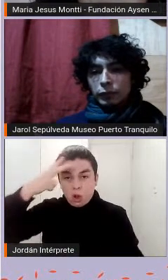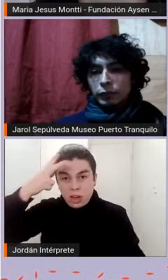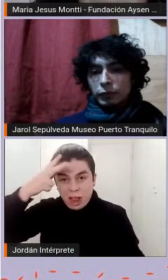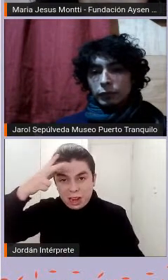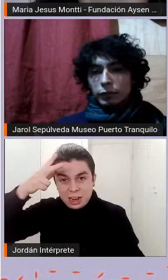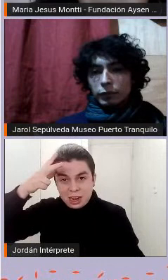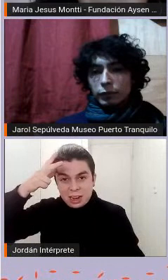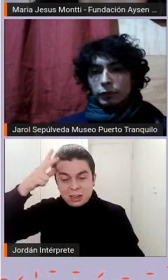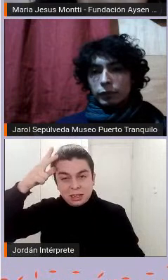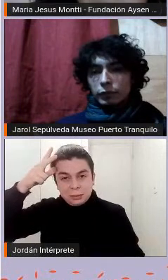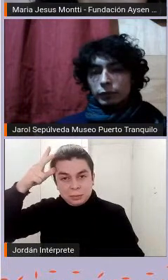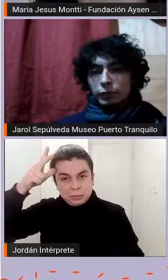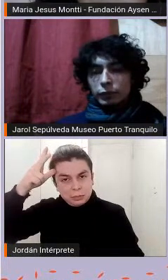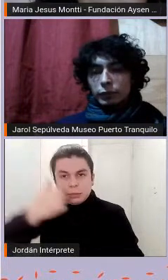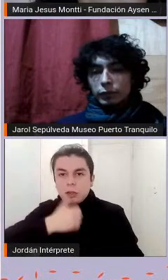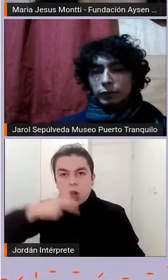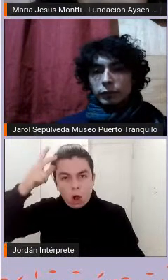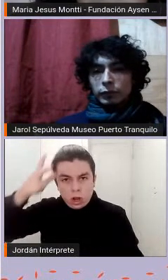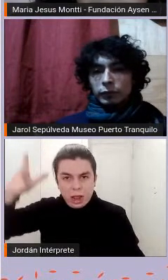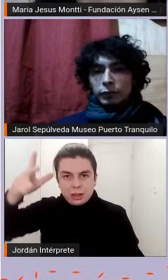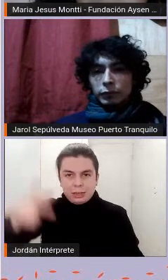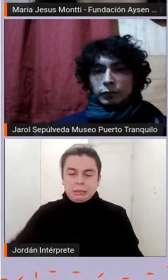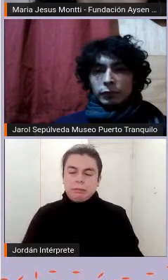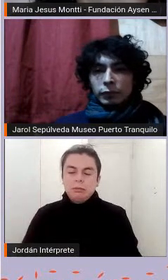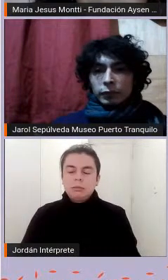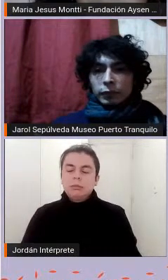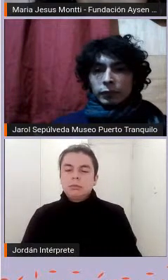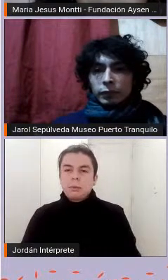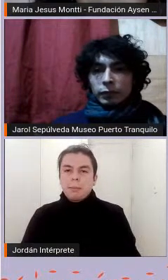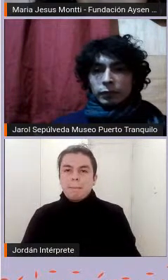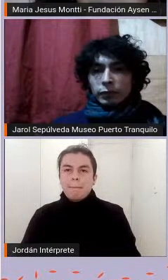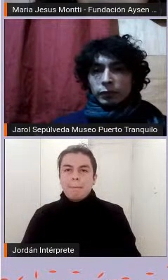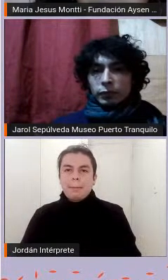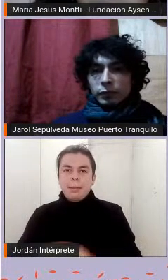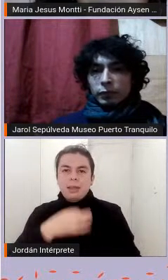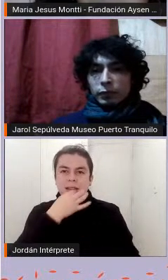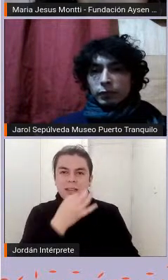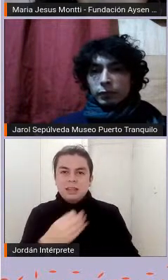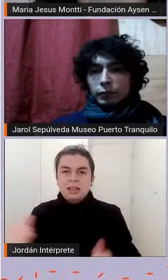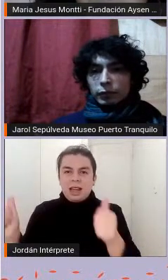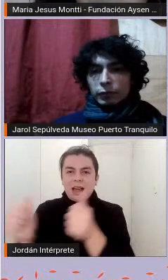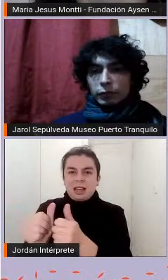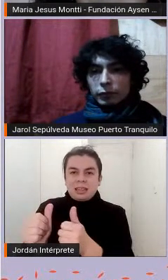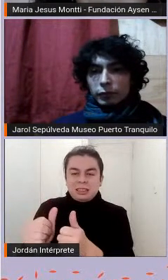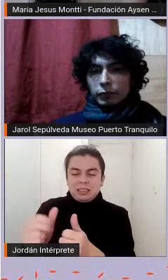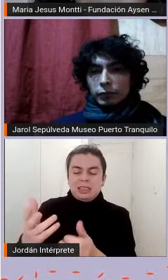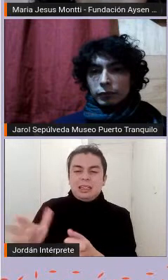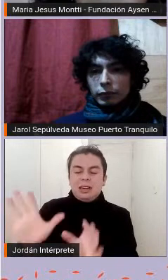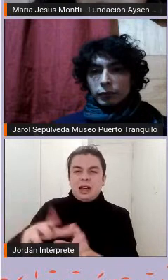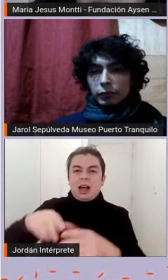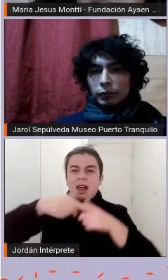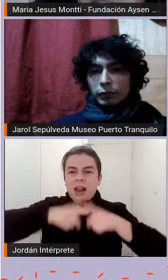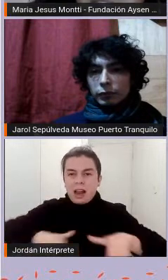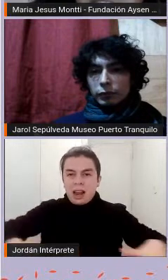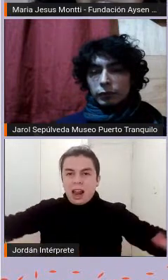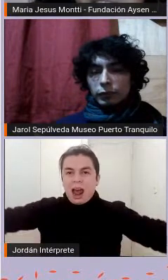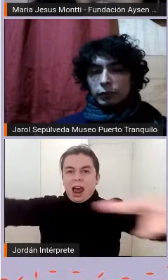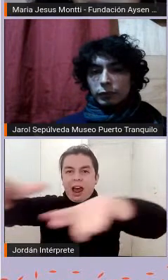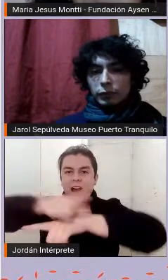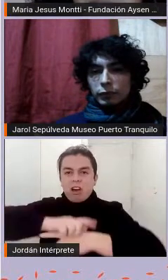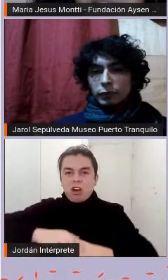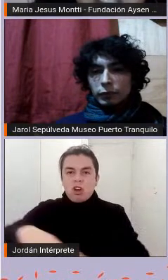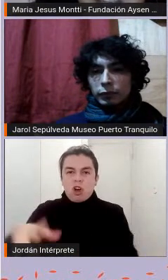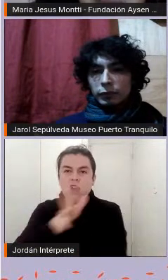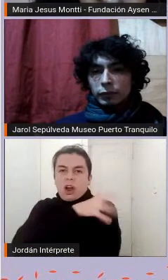reconocido mundialmente, en específico por estar al lado del lago General Carrera o el lago Chelenco. Están